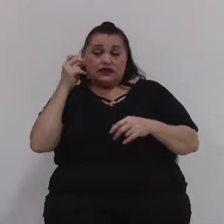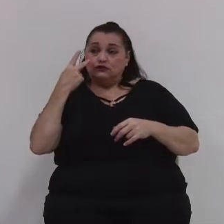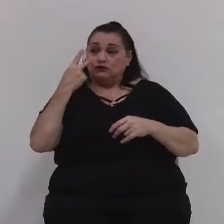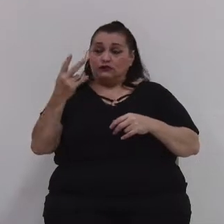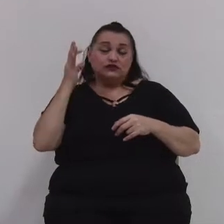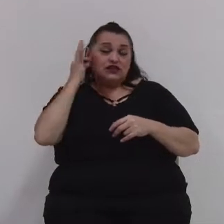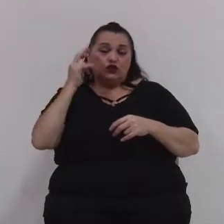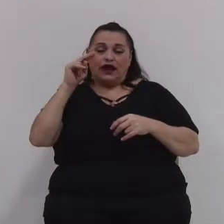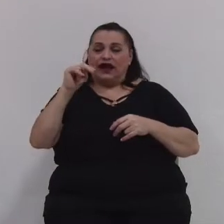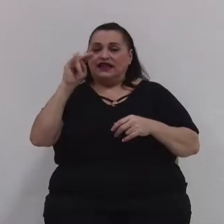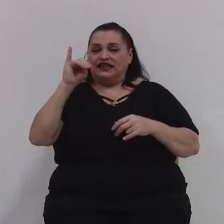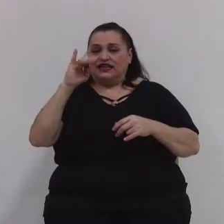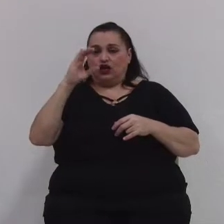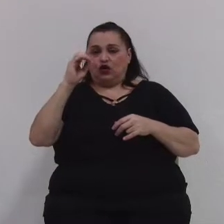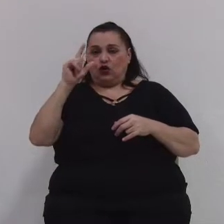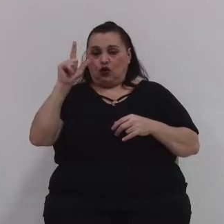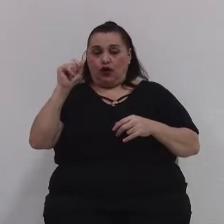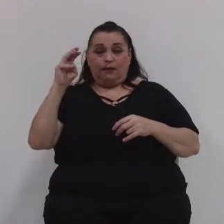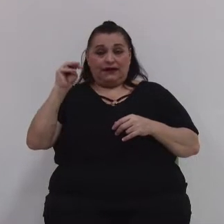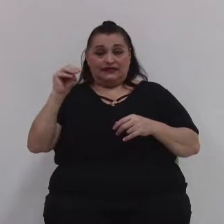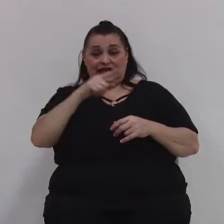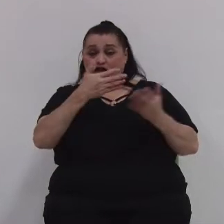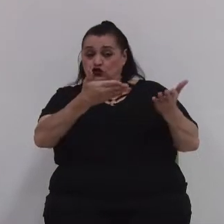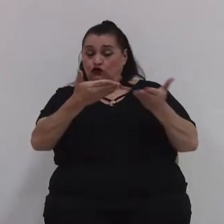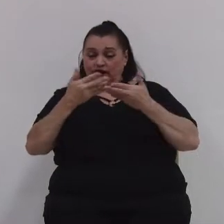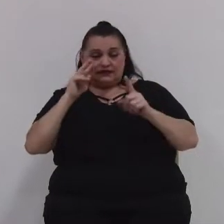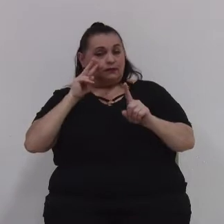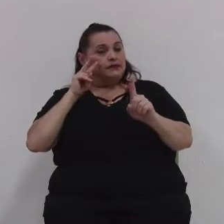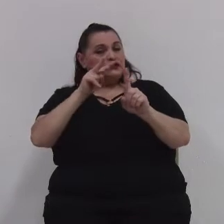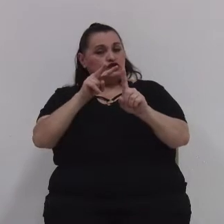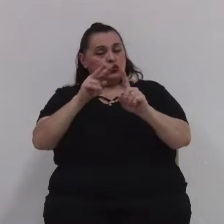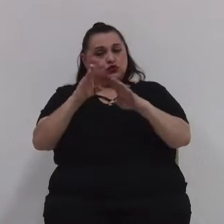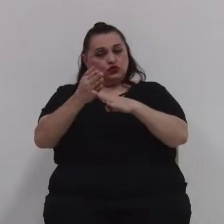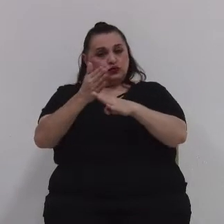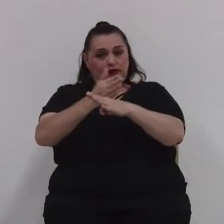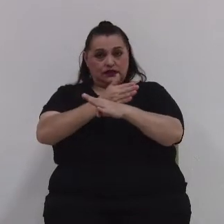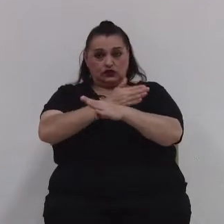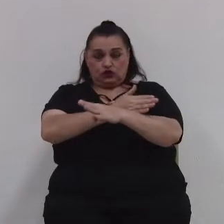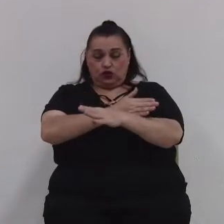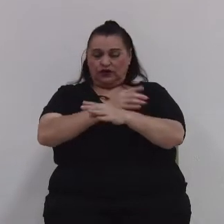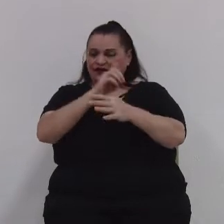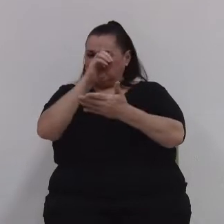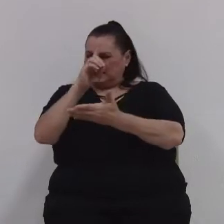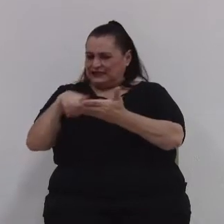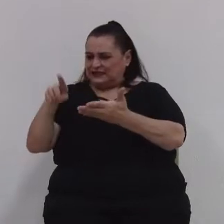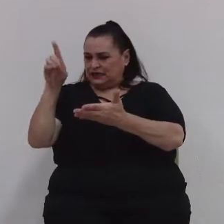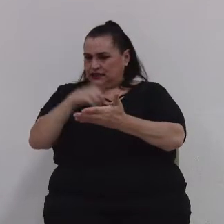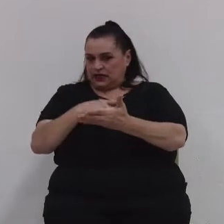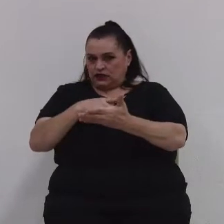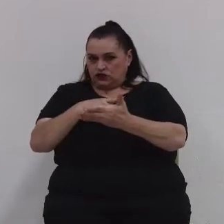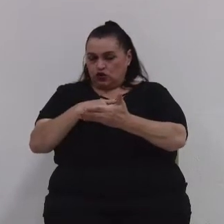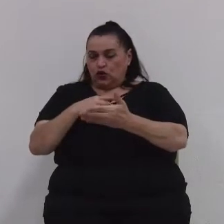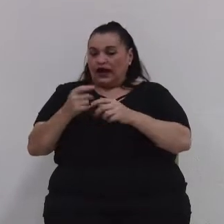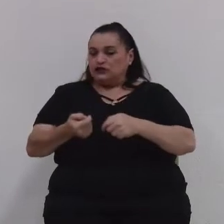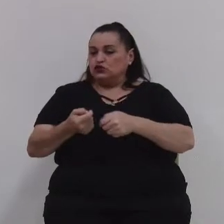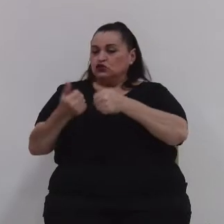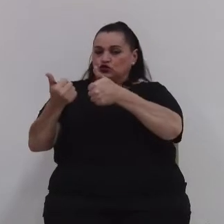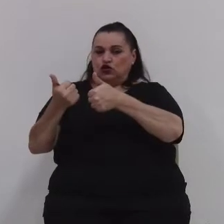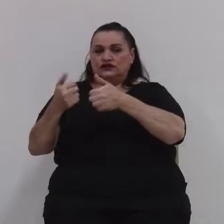señora Nicole Messén, quien nos ofrecerá su visión sobre la superación de la discriminación y las